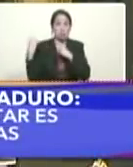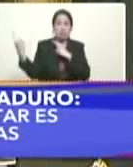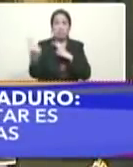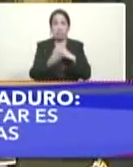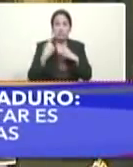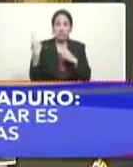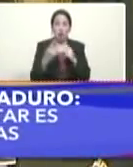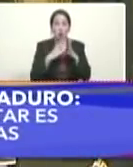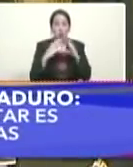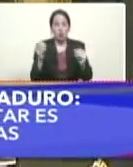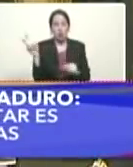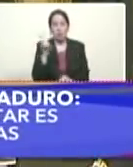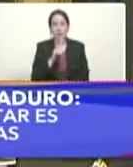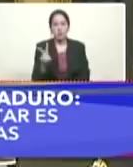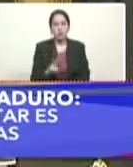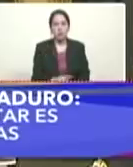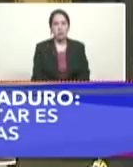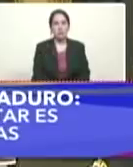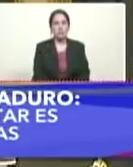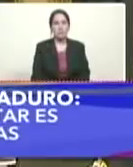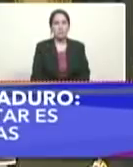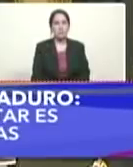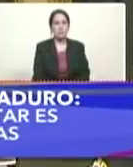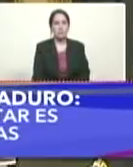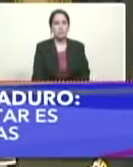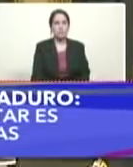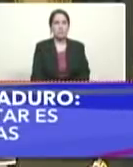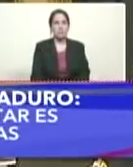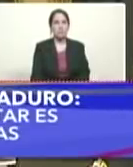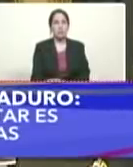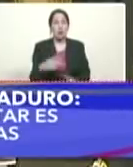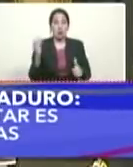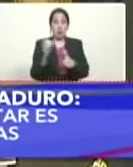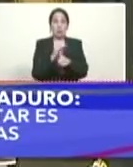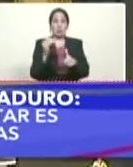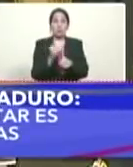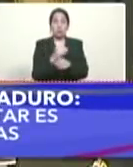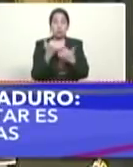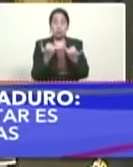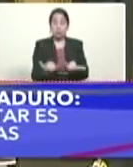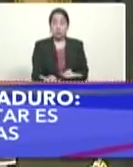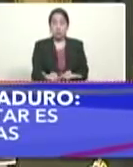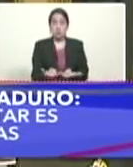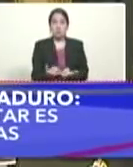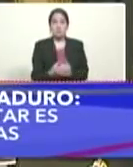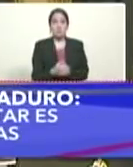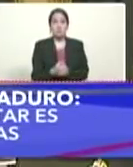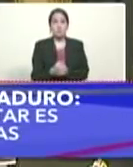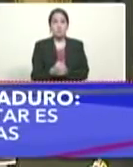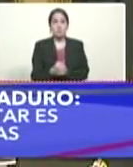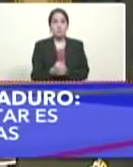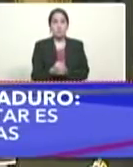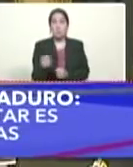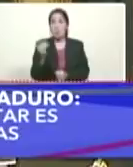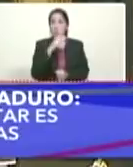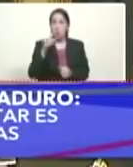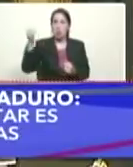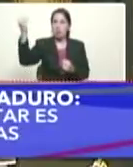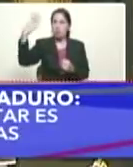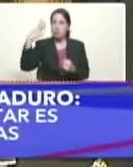entero como buena medida lo fuimos logrando ahora sin luz sin